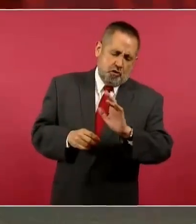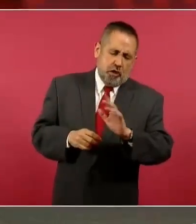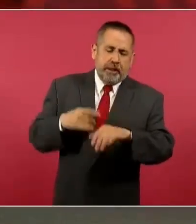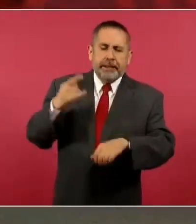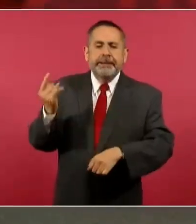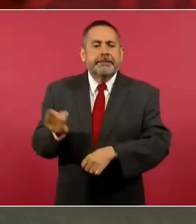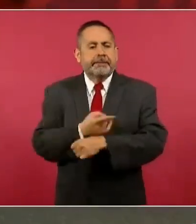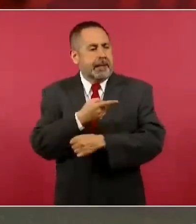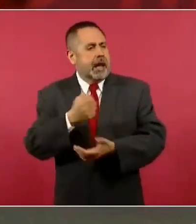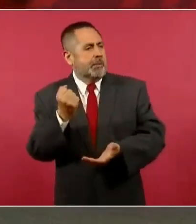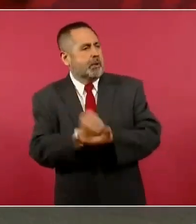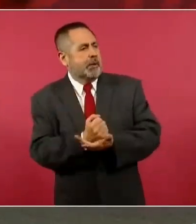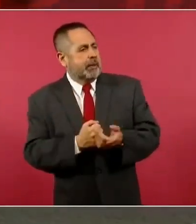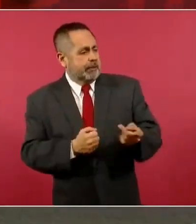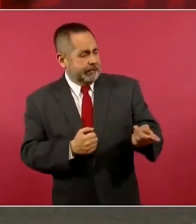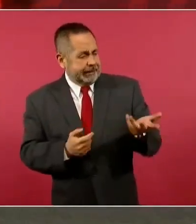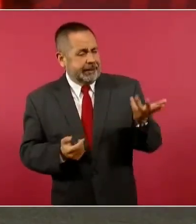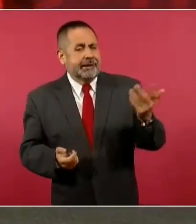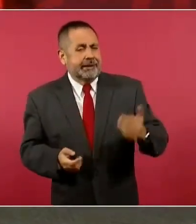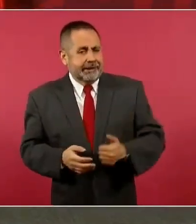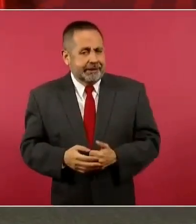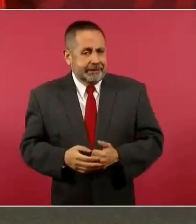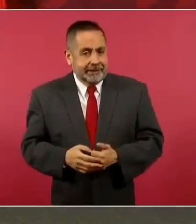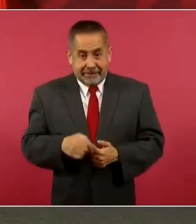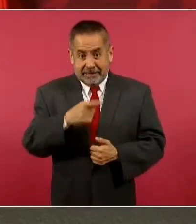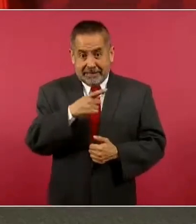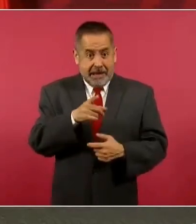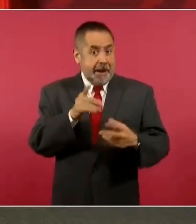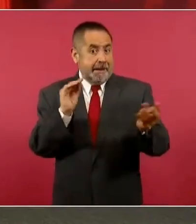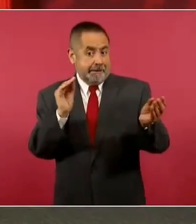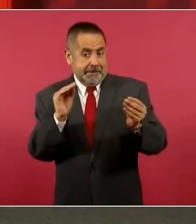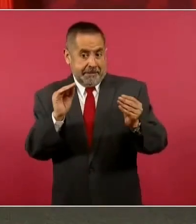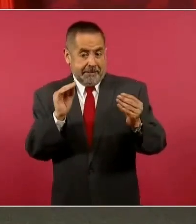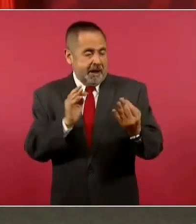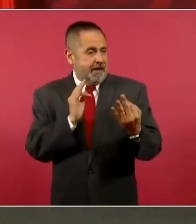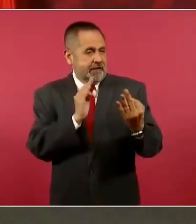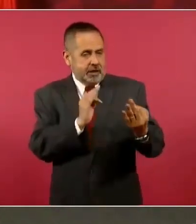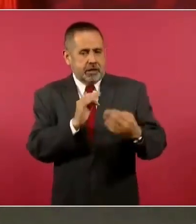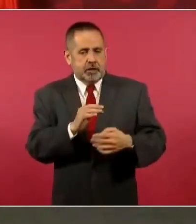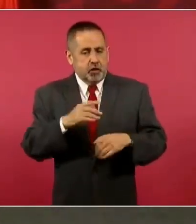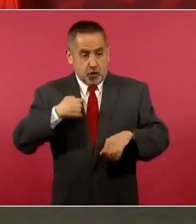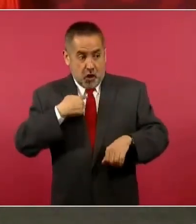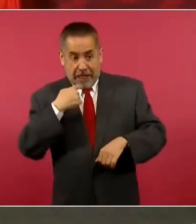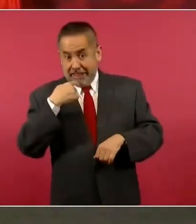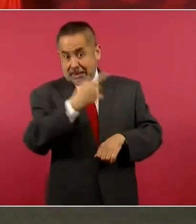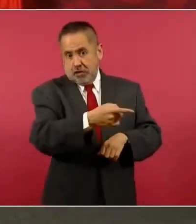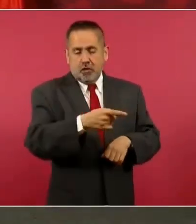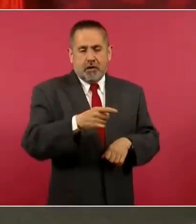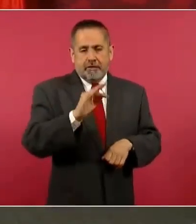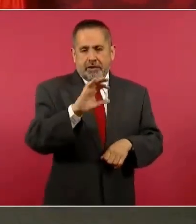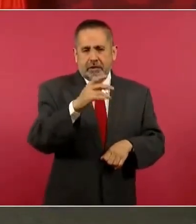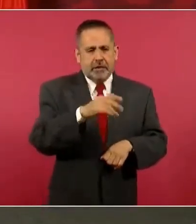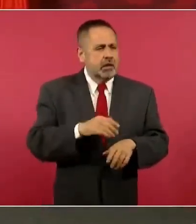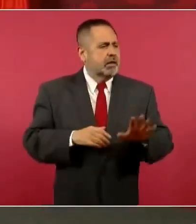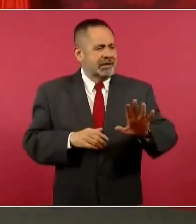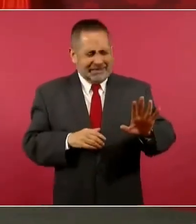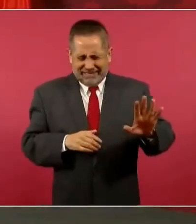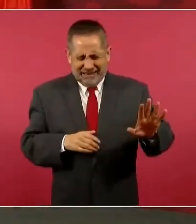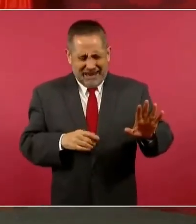el FOBAPROA. Entonces, en el debate le digo, mira, ya no le demos